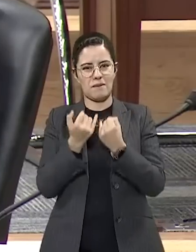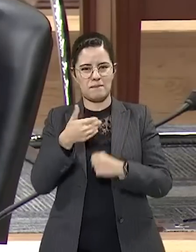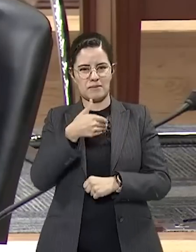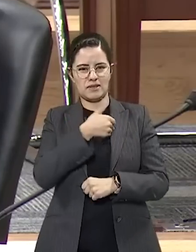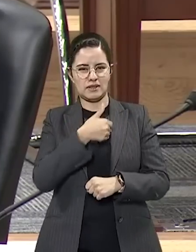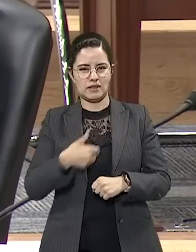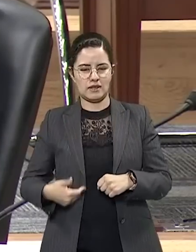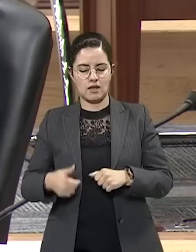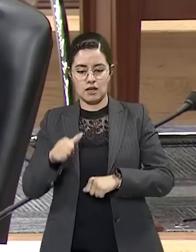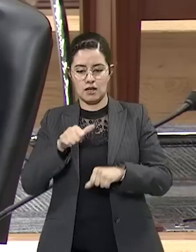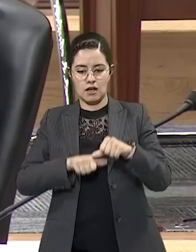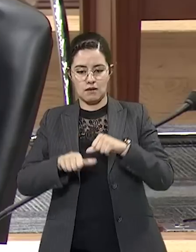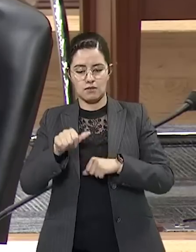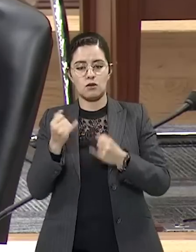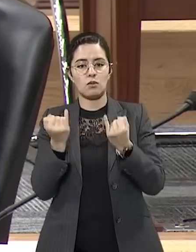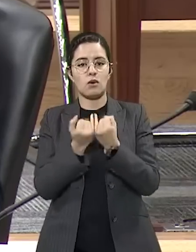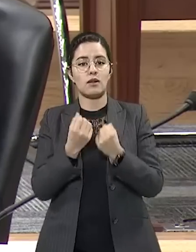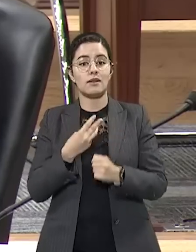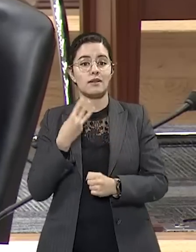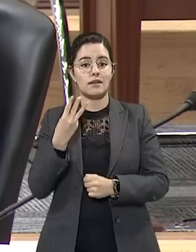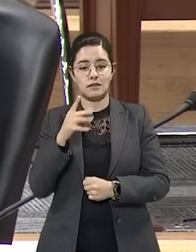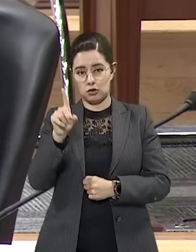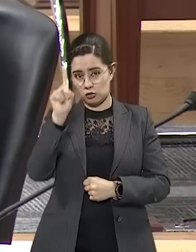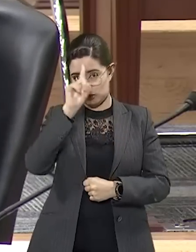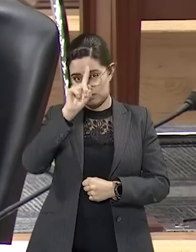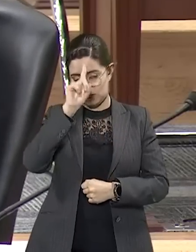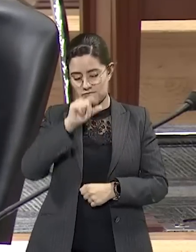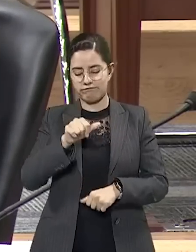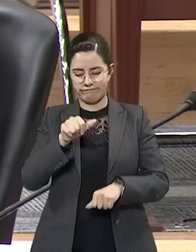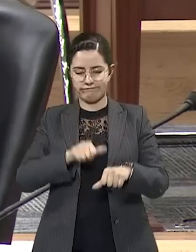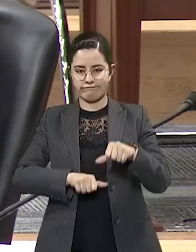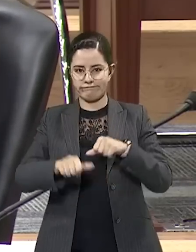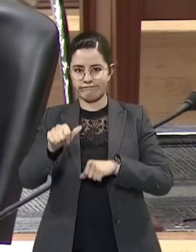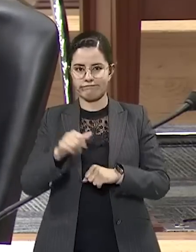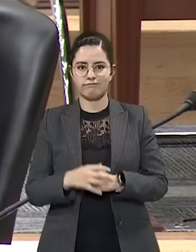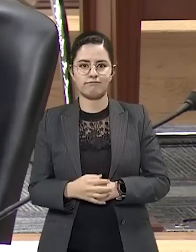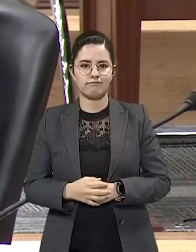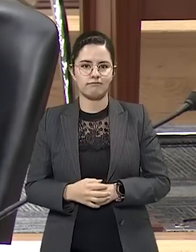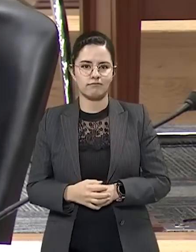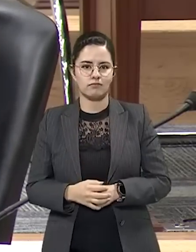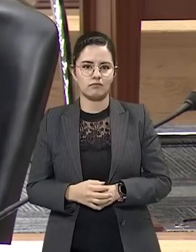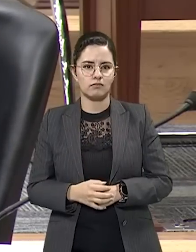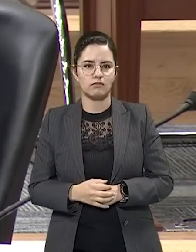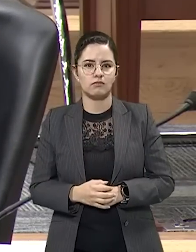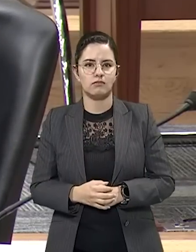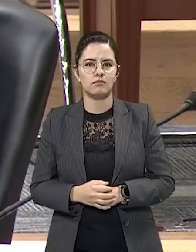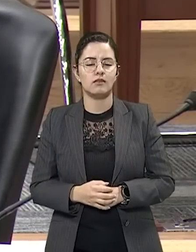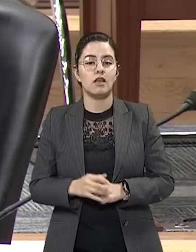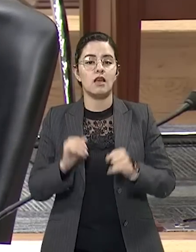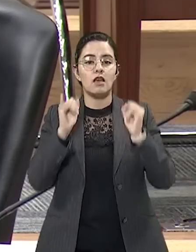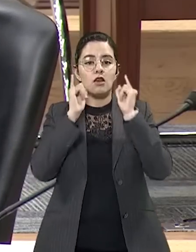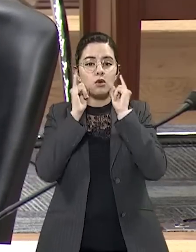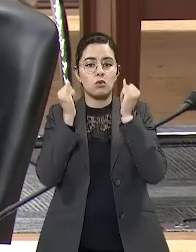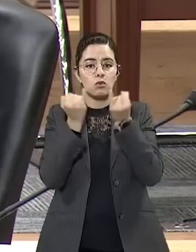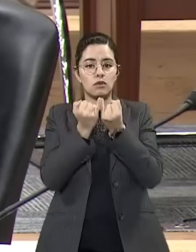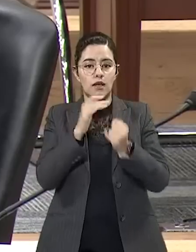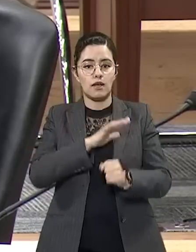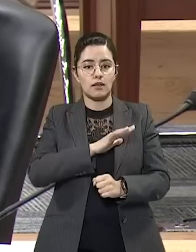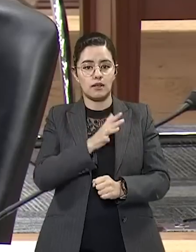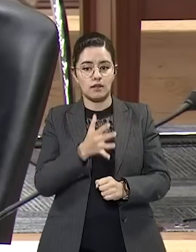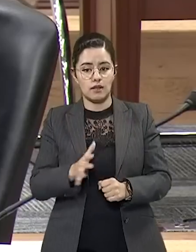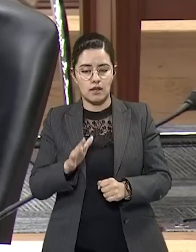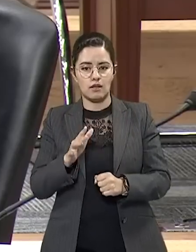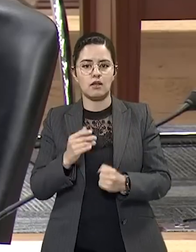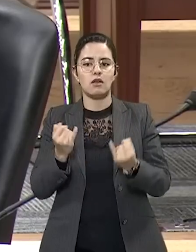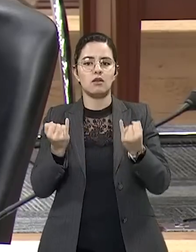y de tres integrantes del mismo en la lógica de lo previsto por la junta general ejecutiva y la